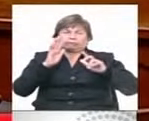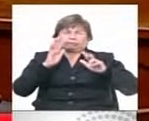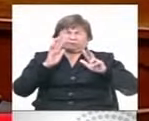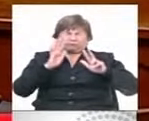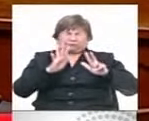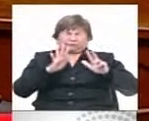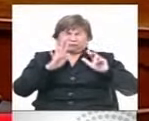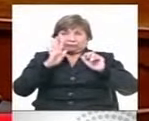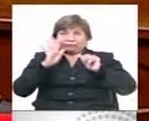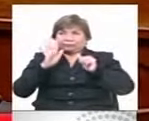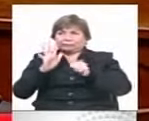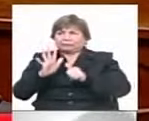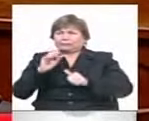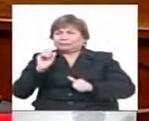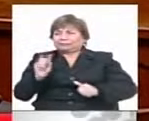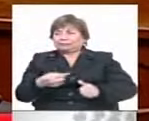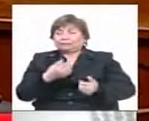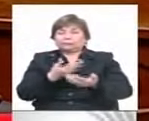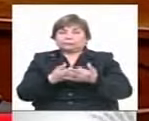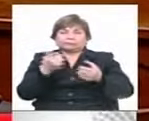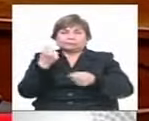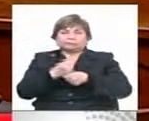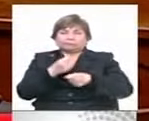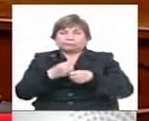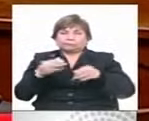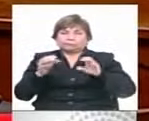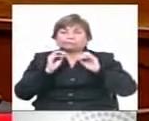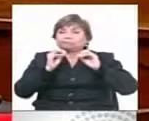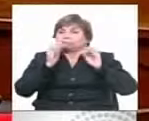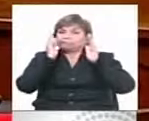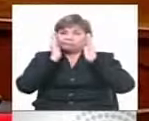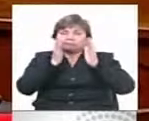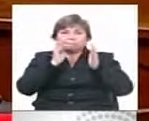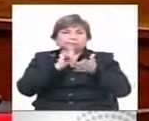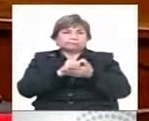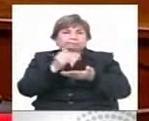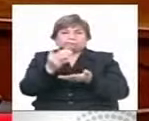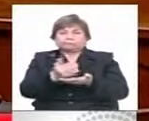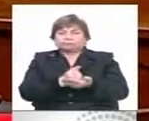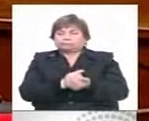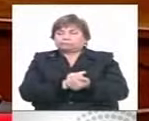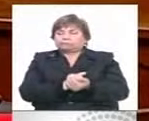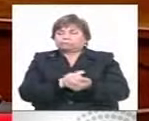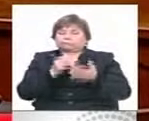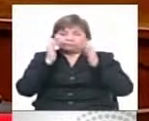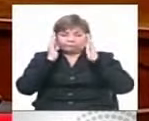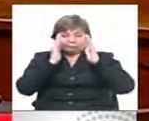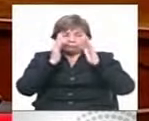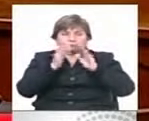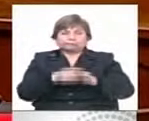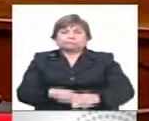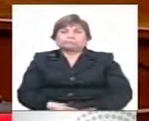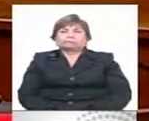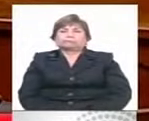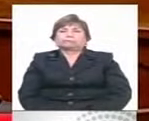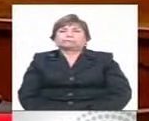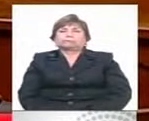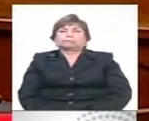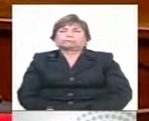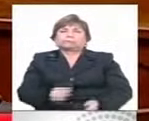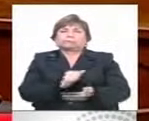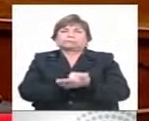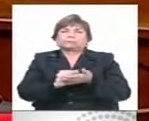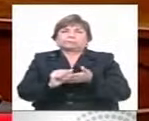86,210 servicios educativos se encuentran habilitados para retornar a la presencialidad. En el mes de